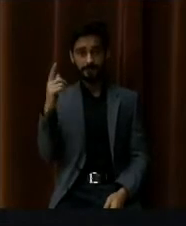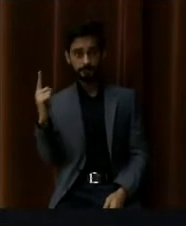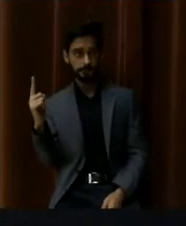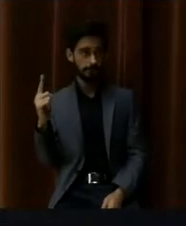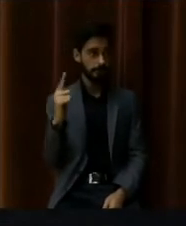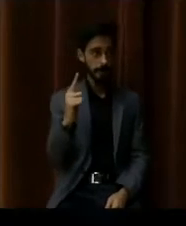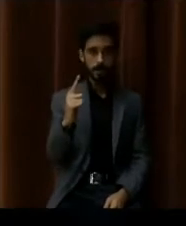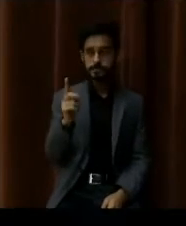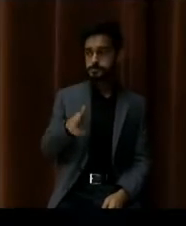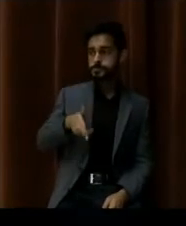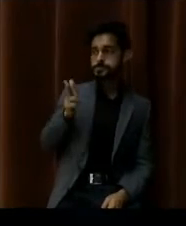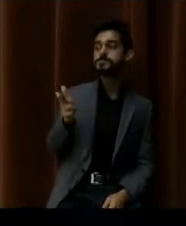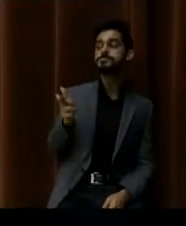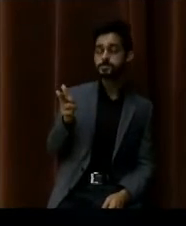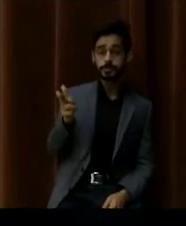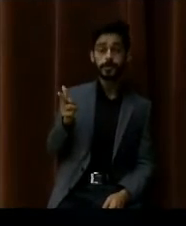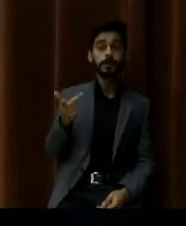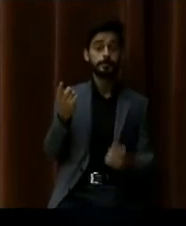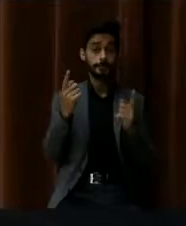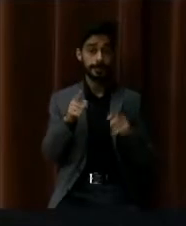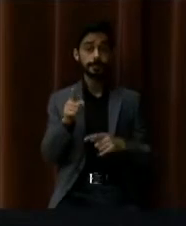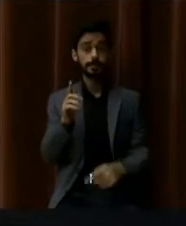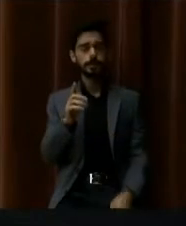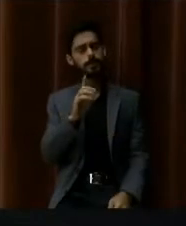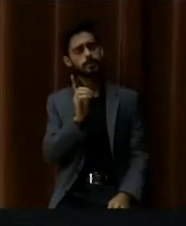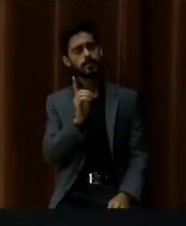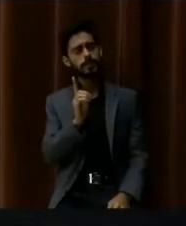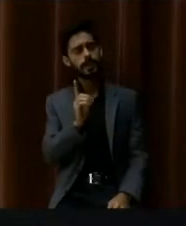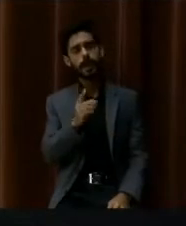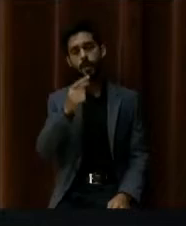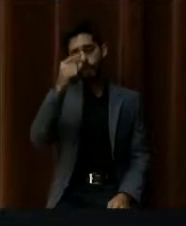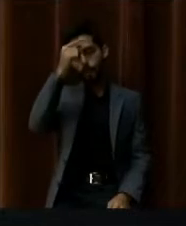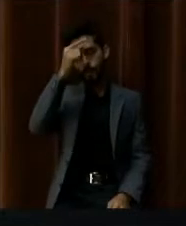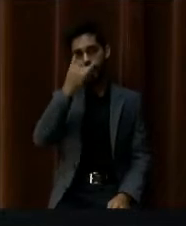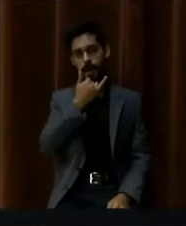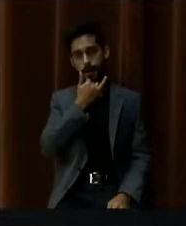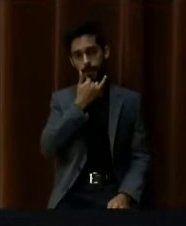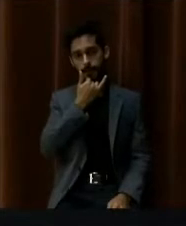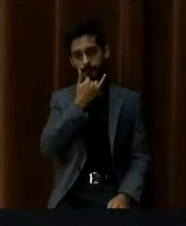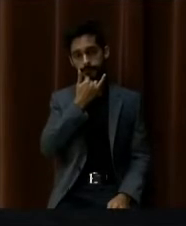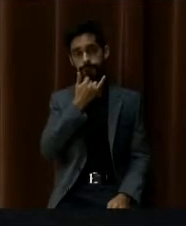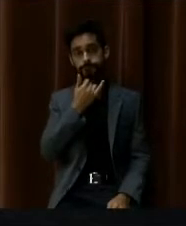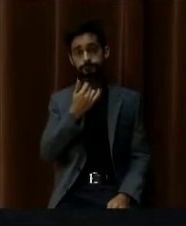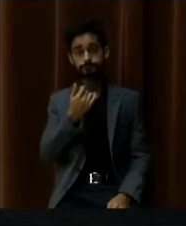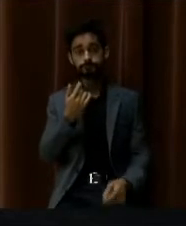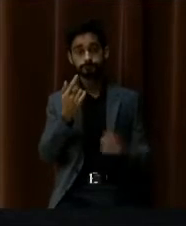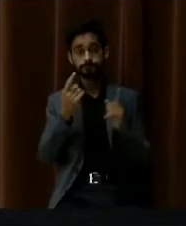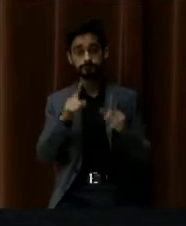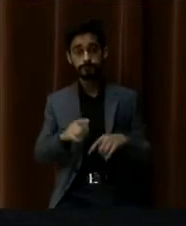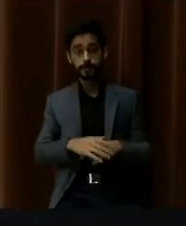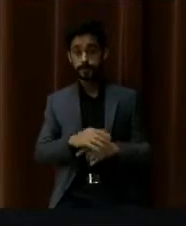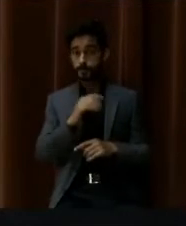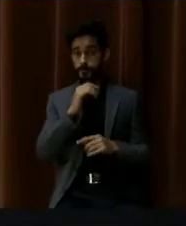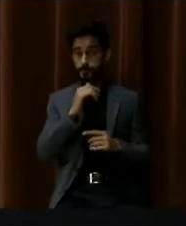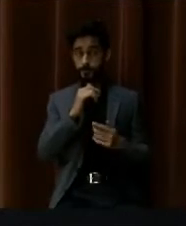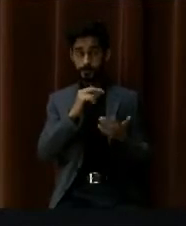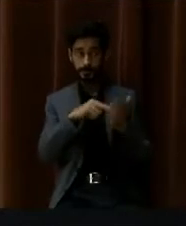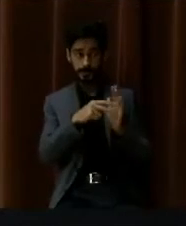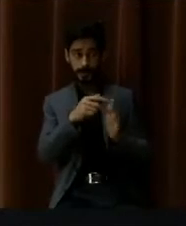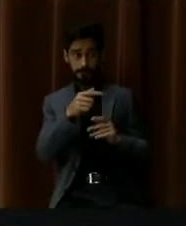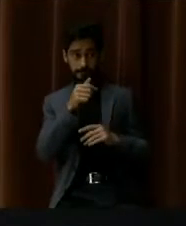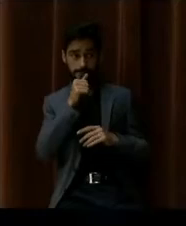la reserva en en guayama es una compañía privada un grupo de